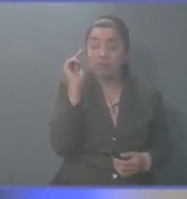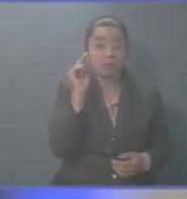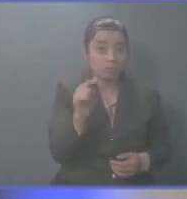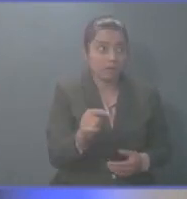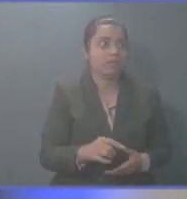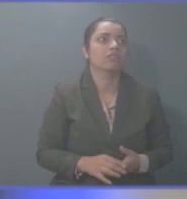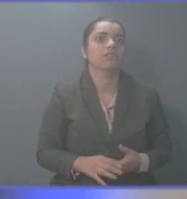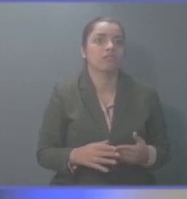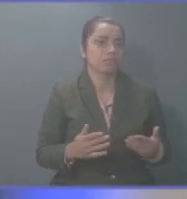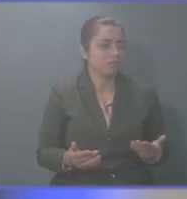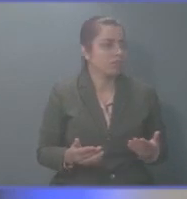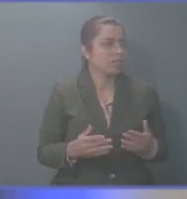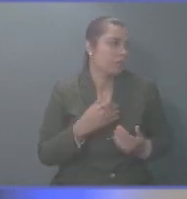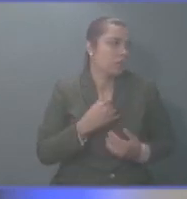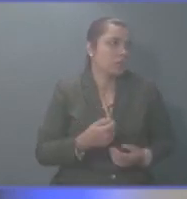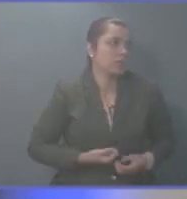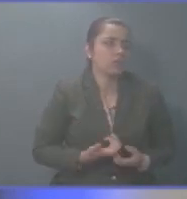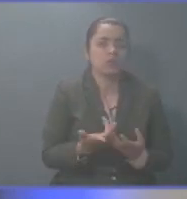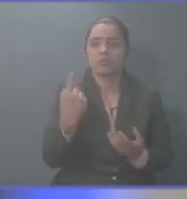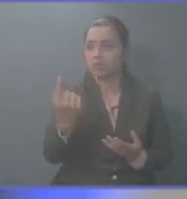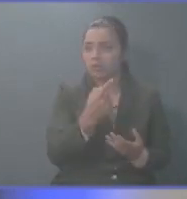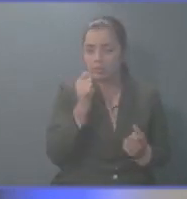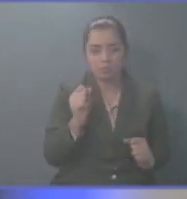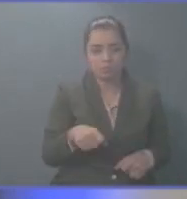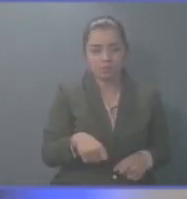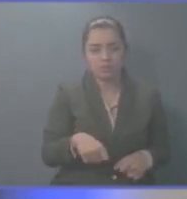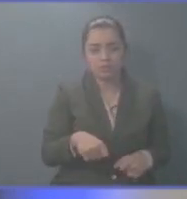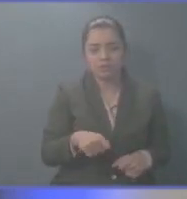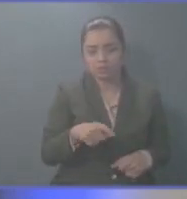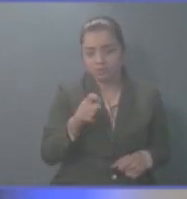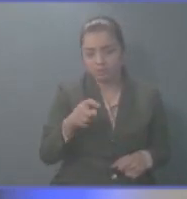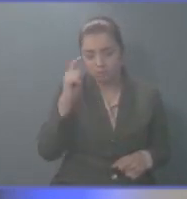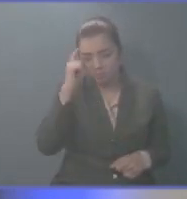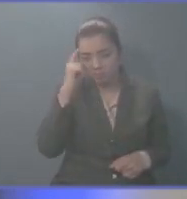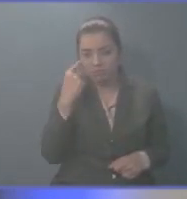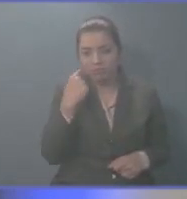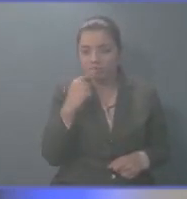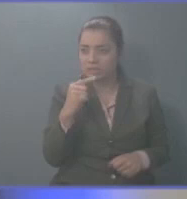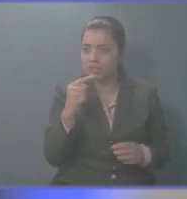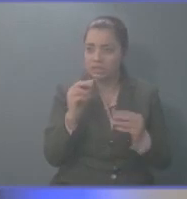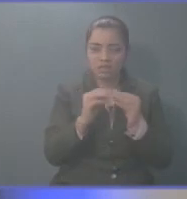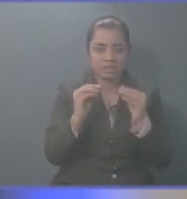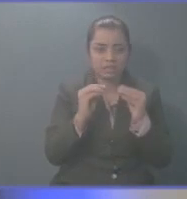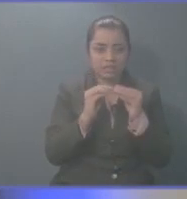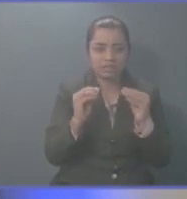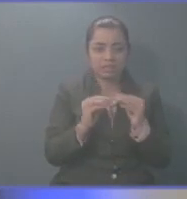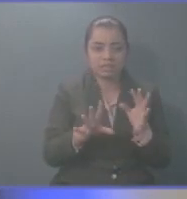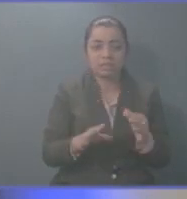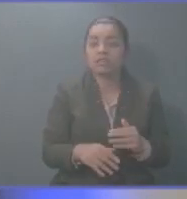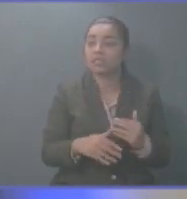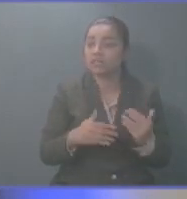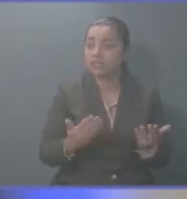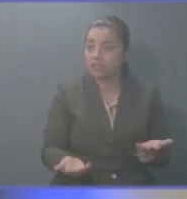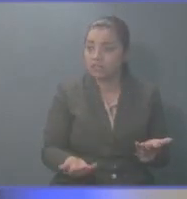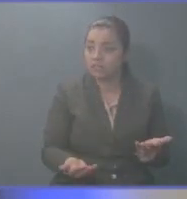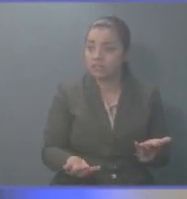vas, y no lo digo yo, la gente puede perfectamente buscarlo en internet, si no me creen. Esto es lo que se